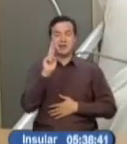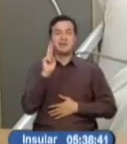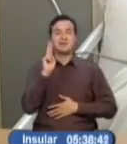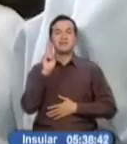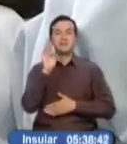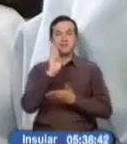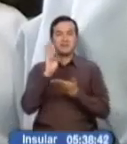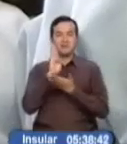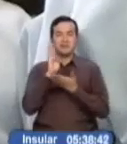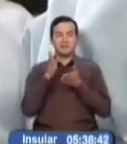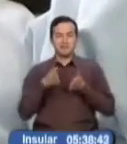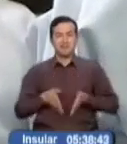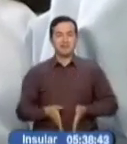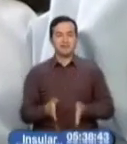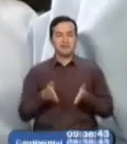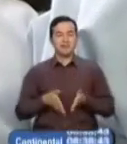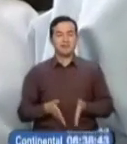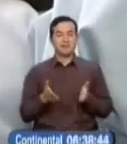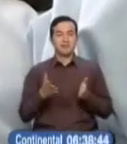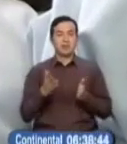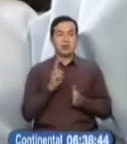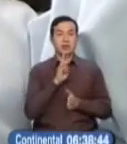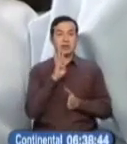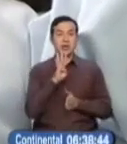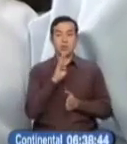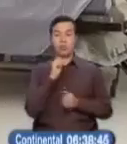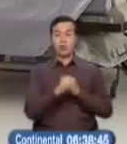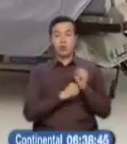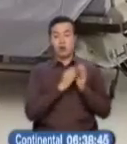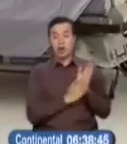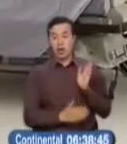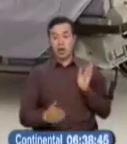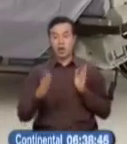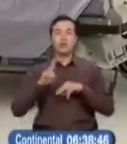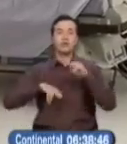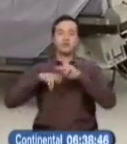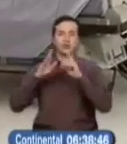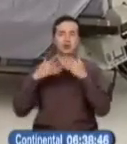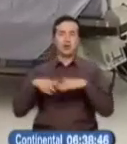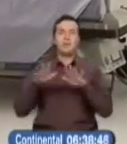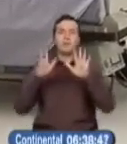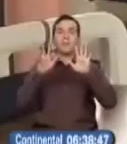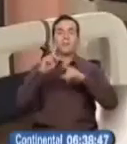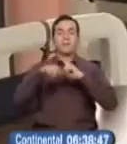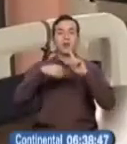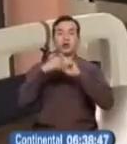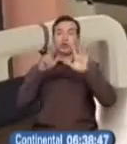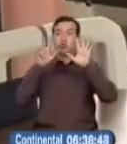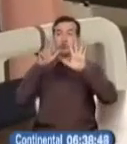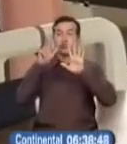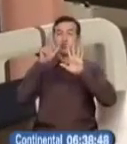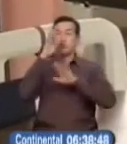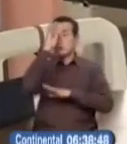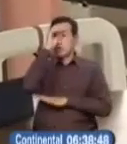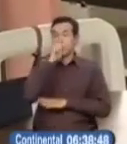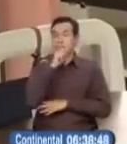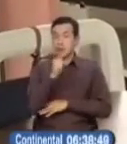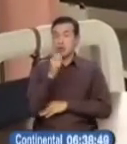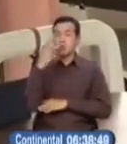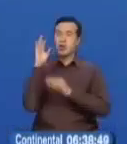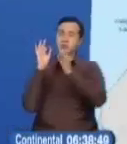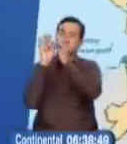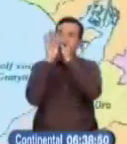arizmendi maternidad construida en quitó luego de 64 años pero también ocho hospitales emblemáticos fueron repotenciados por el